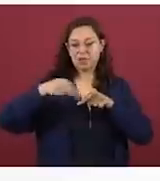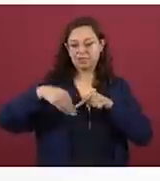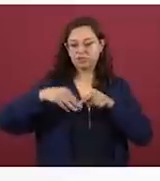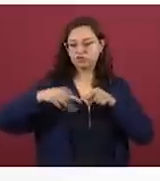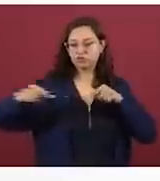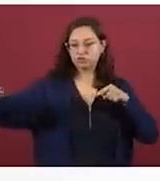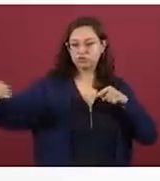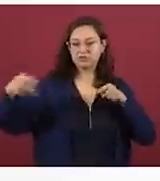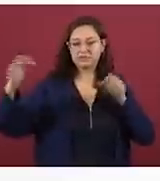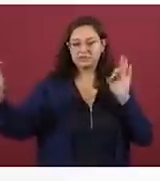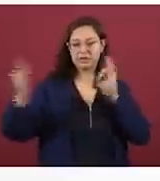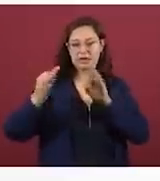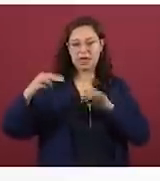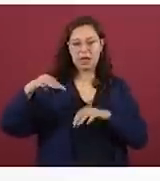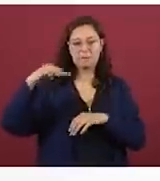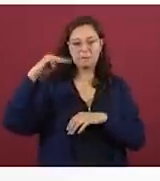Mérida,